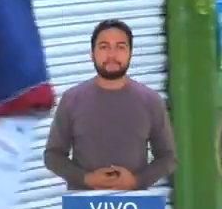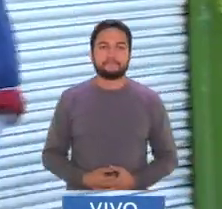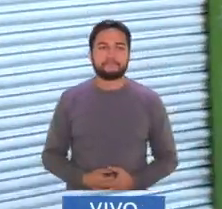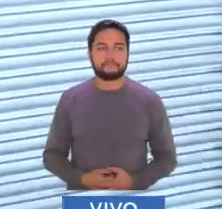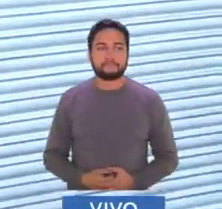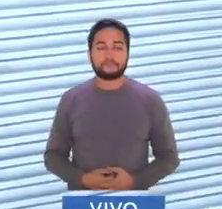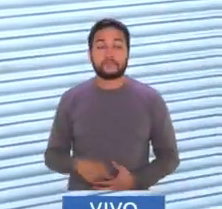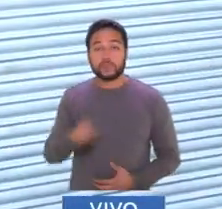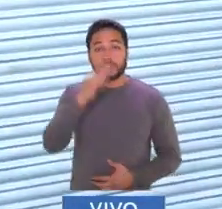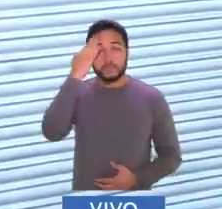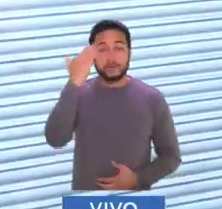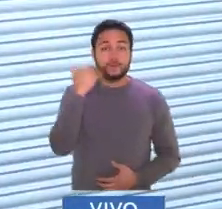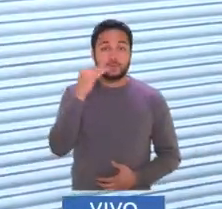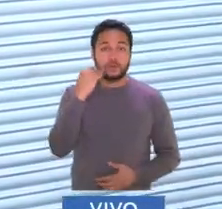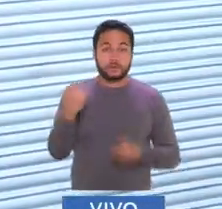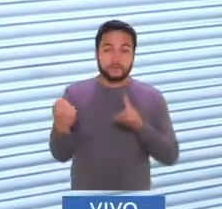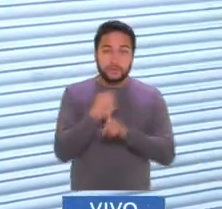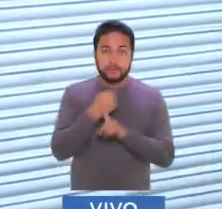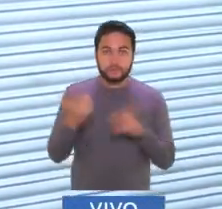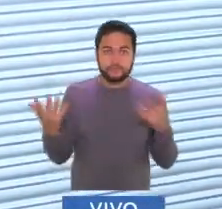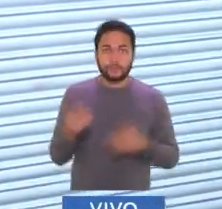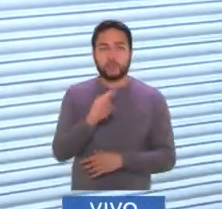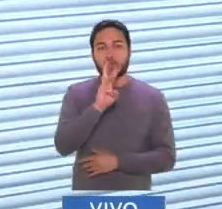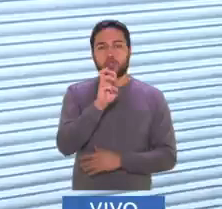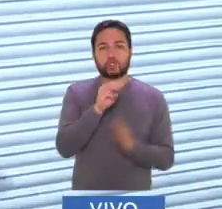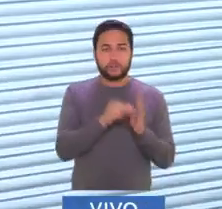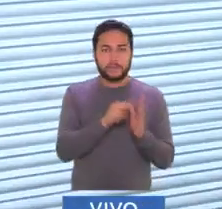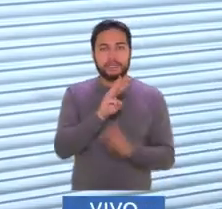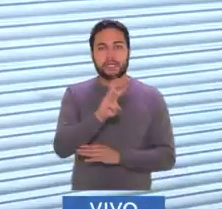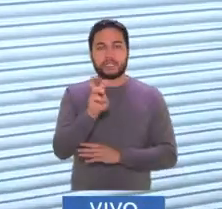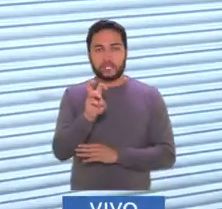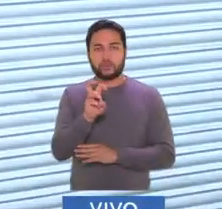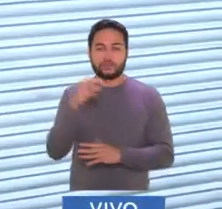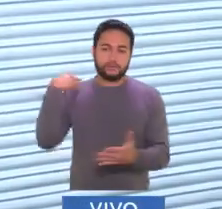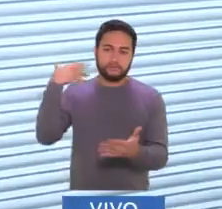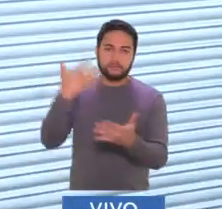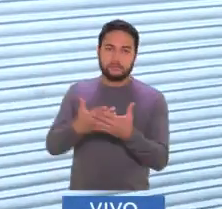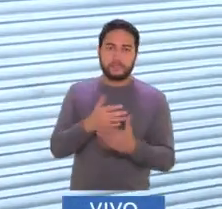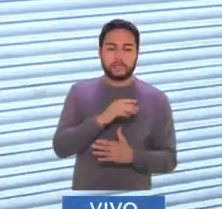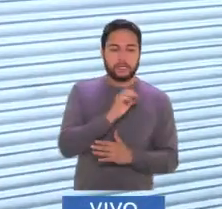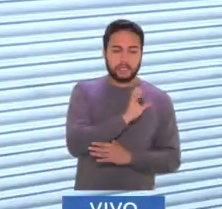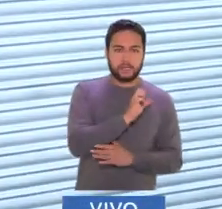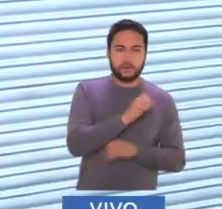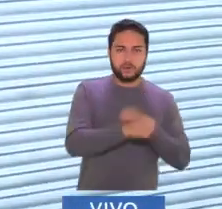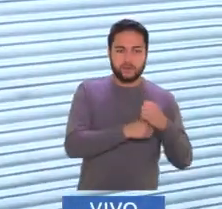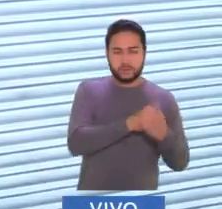contra mujeres, lesiones personales, 8.038 casos entre enero y octubre de 2021,